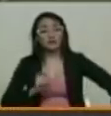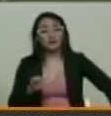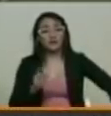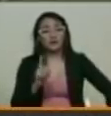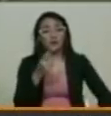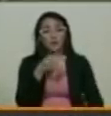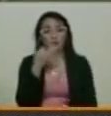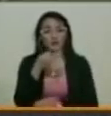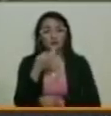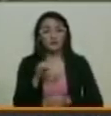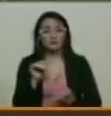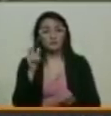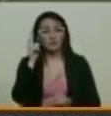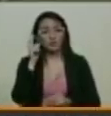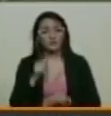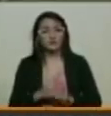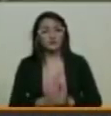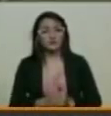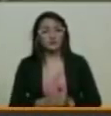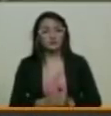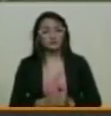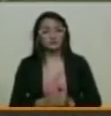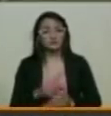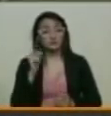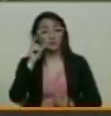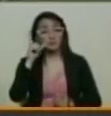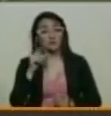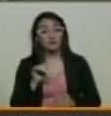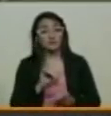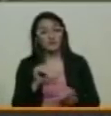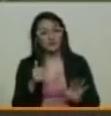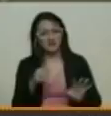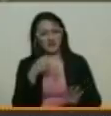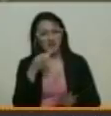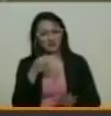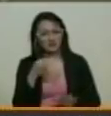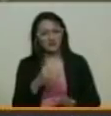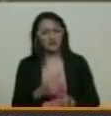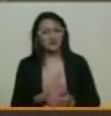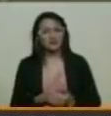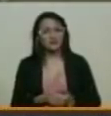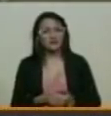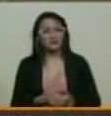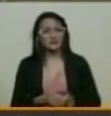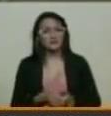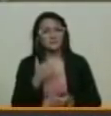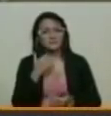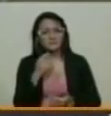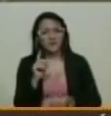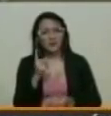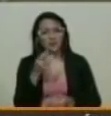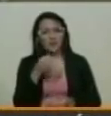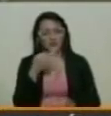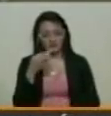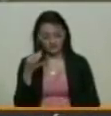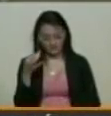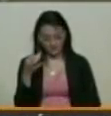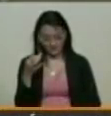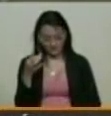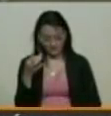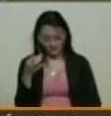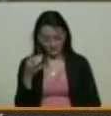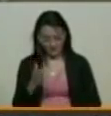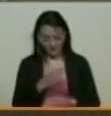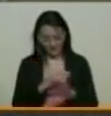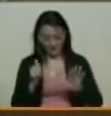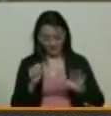día. Era que sorprende, ¿no? Después de las 6 de la tarde, si ni siquiera eran apenas la 1 de la tarde. Y antes de las